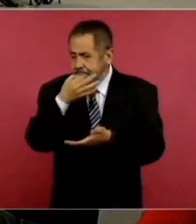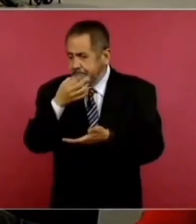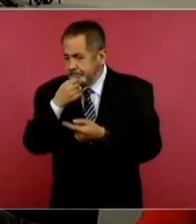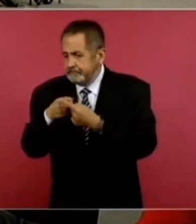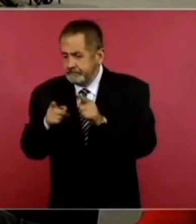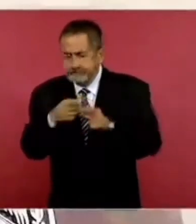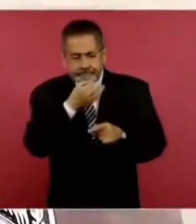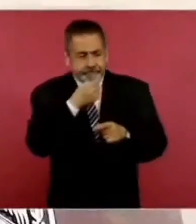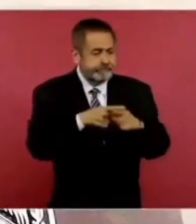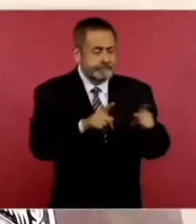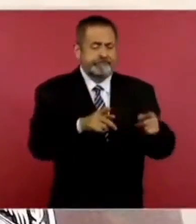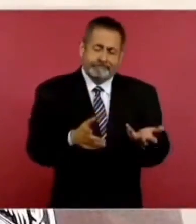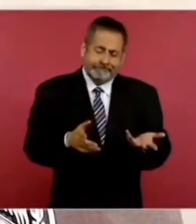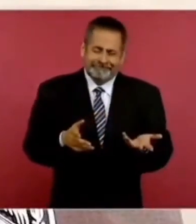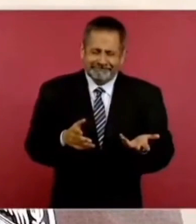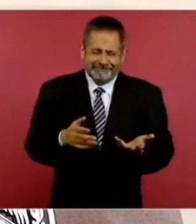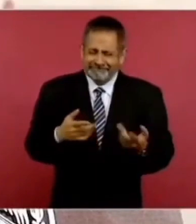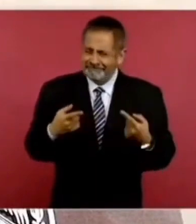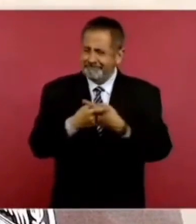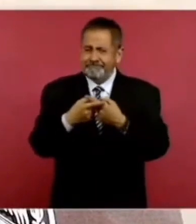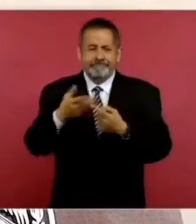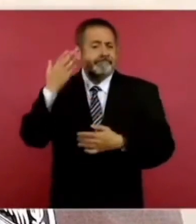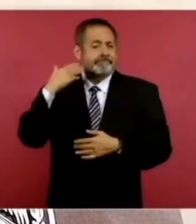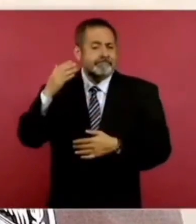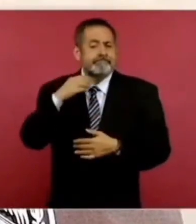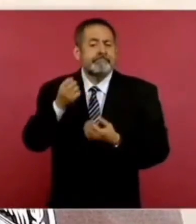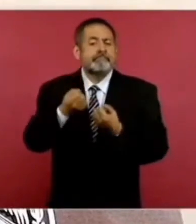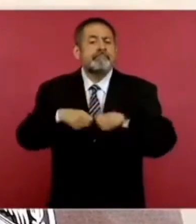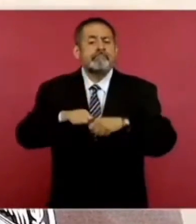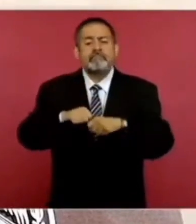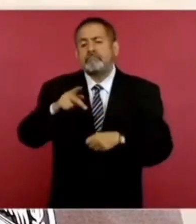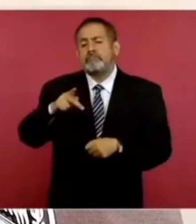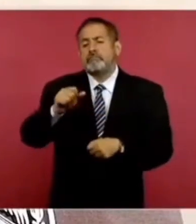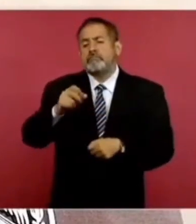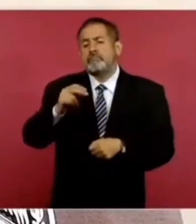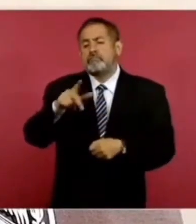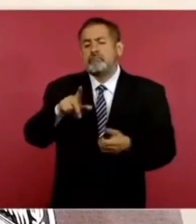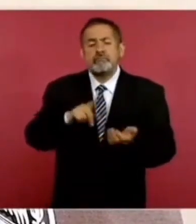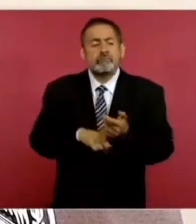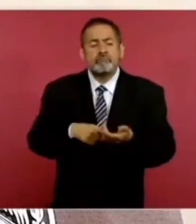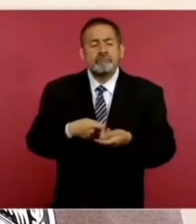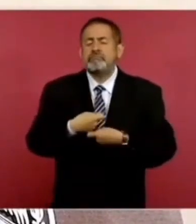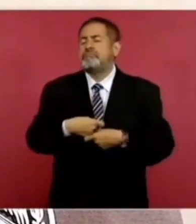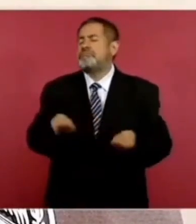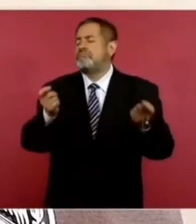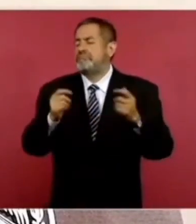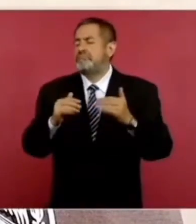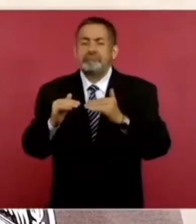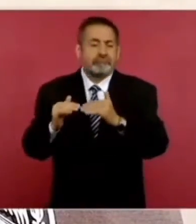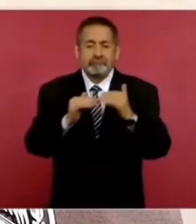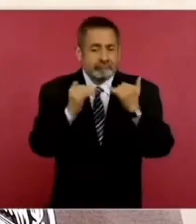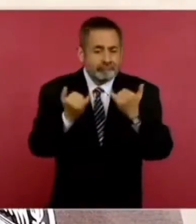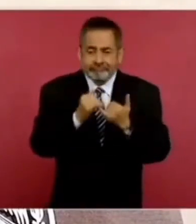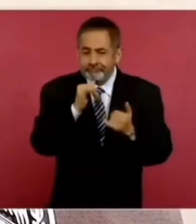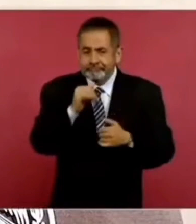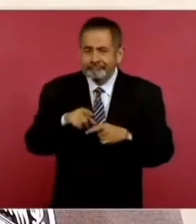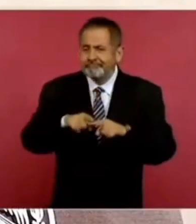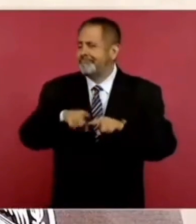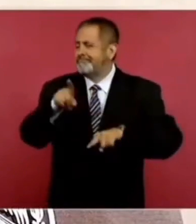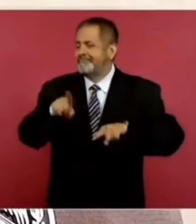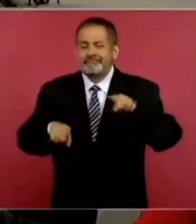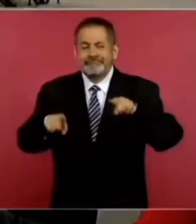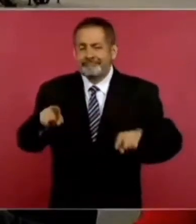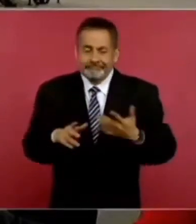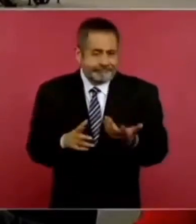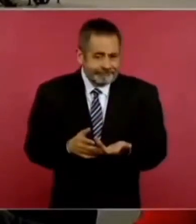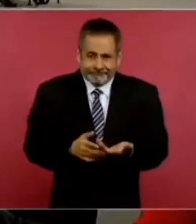financiaban nada más. Y entonces muchas veces al mismo padecimiento, medicamentos distintos. Pero no solo eso, no todos